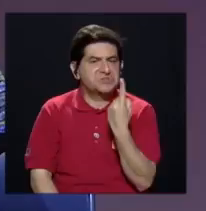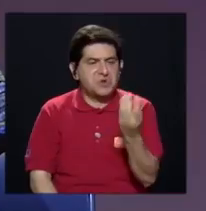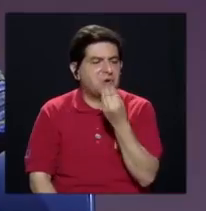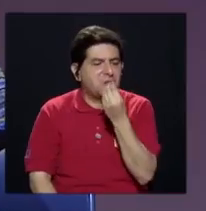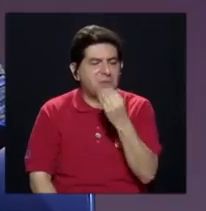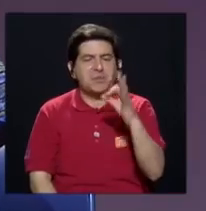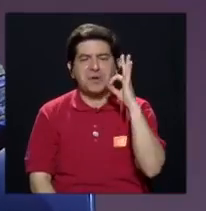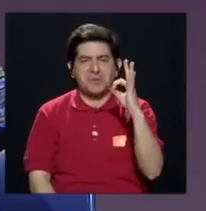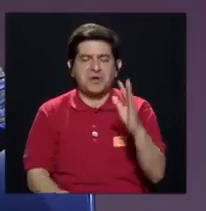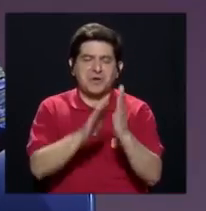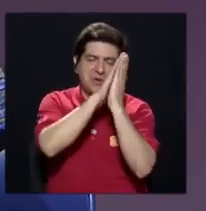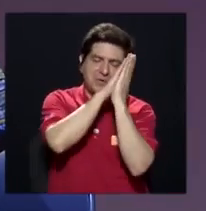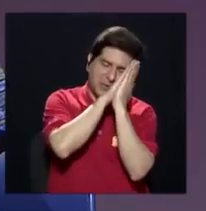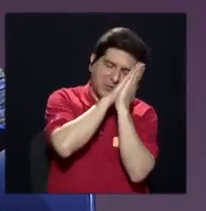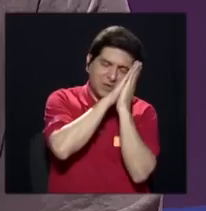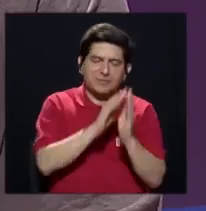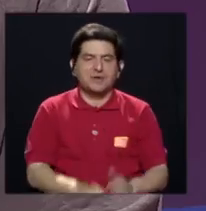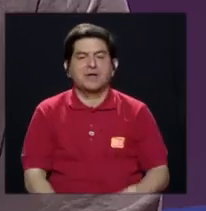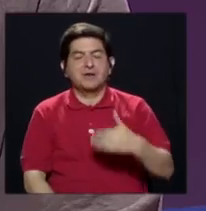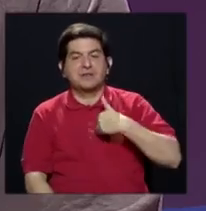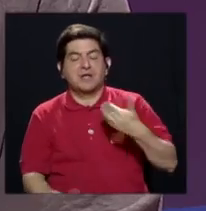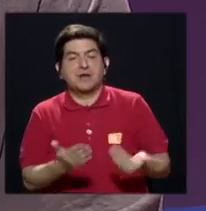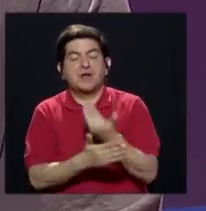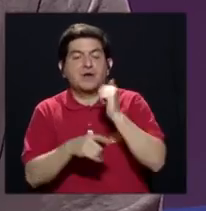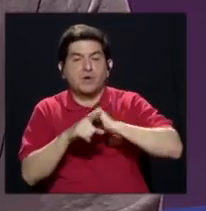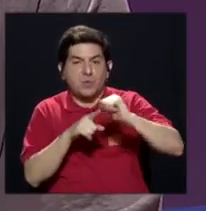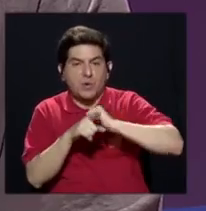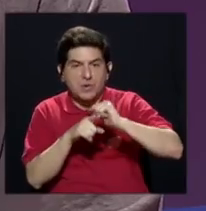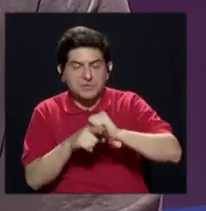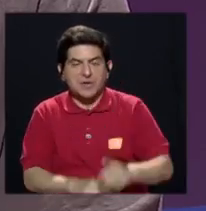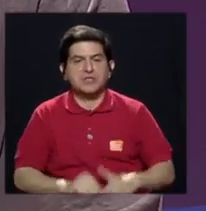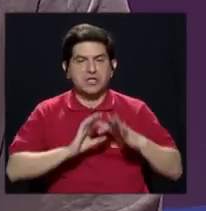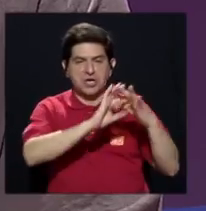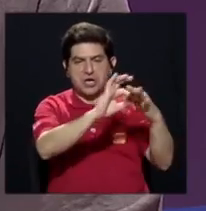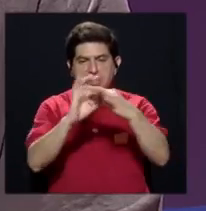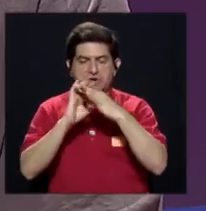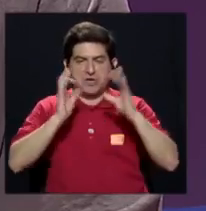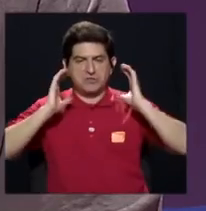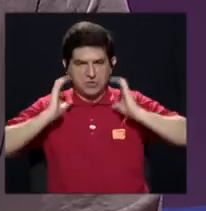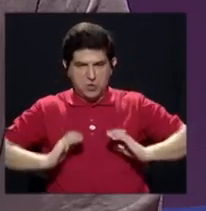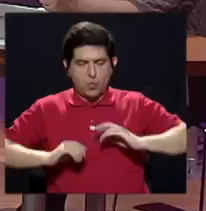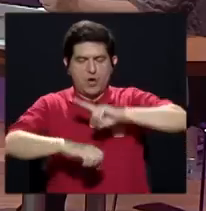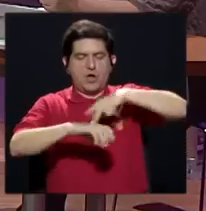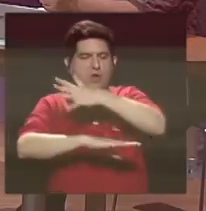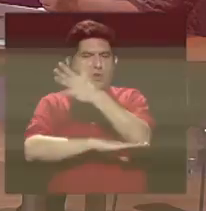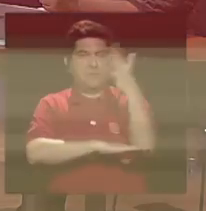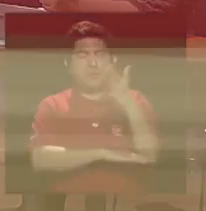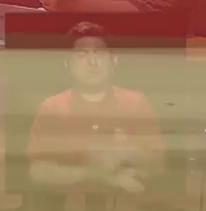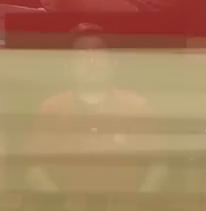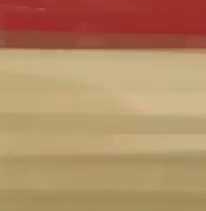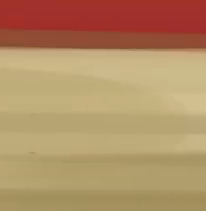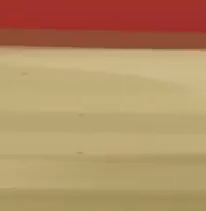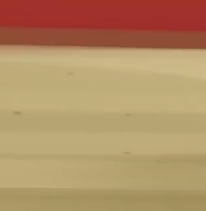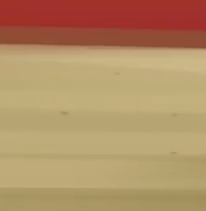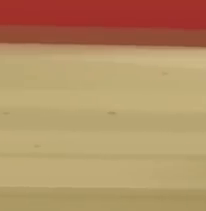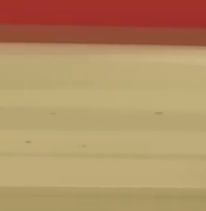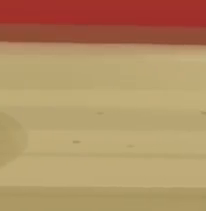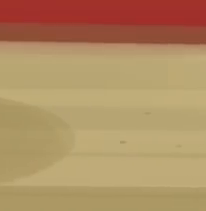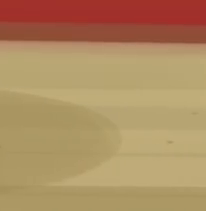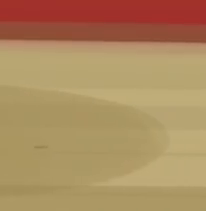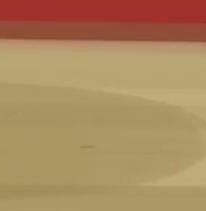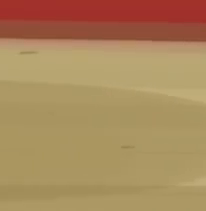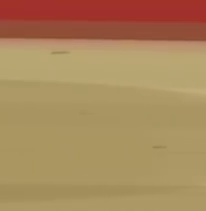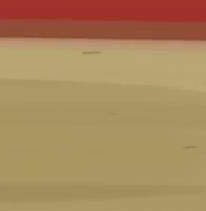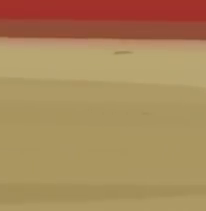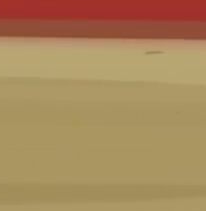descansar eh tener nuevas prácticas de relacionamiento de los cuerpos con la naturaleza si también no asumimos